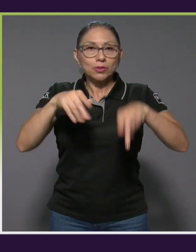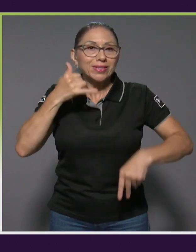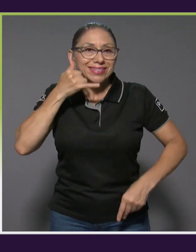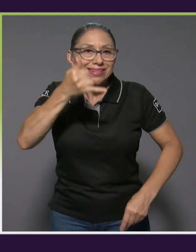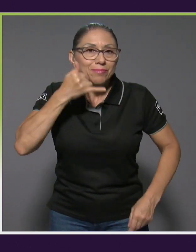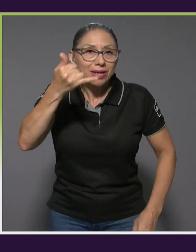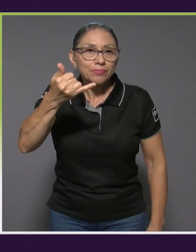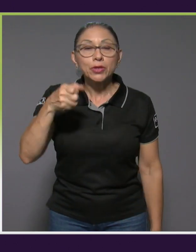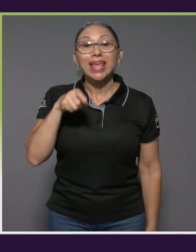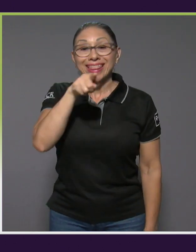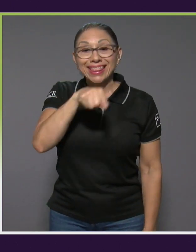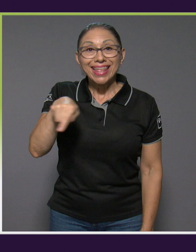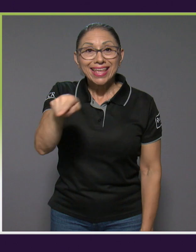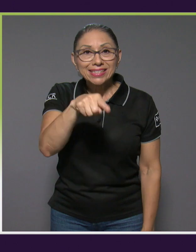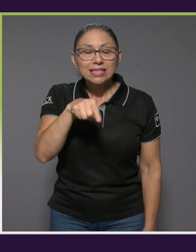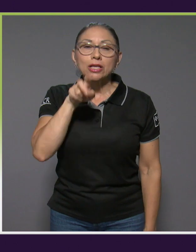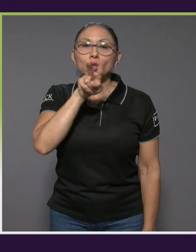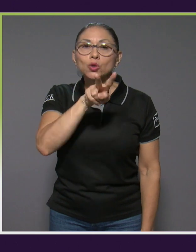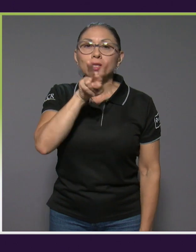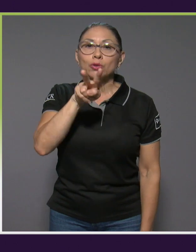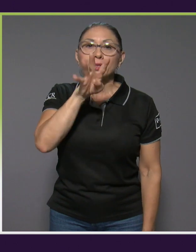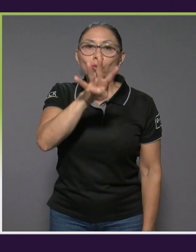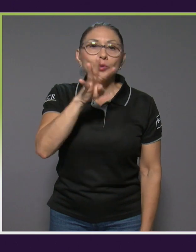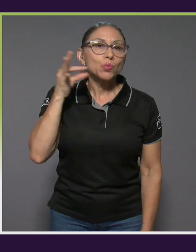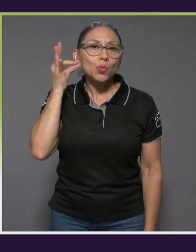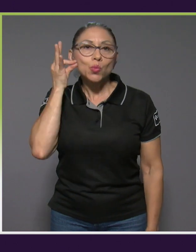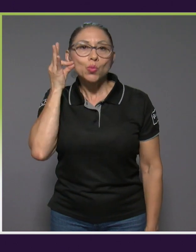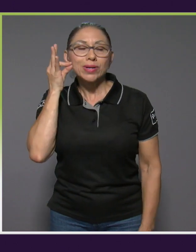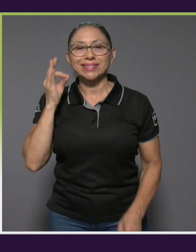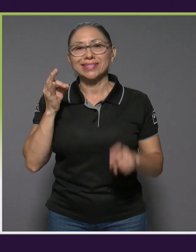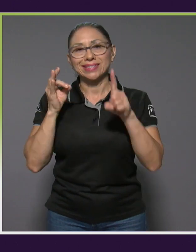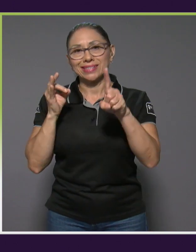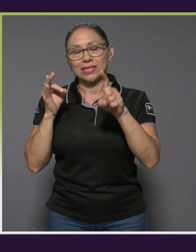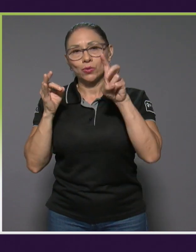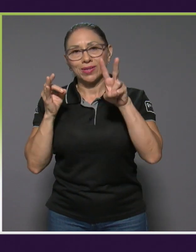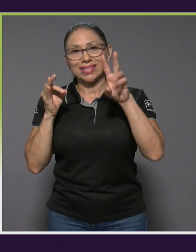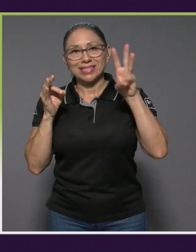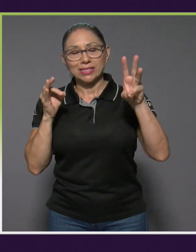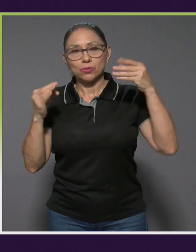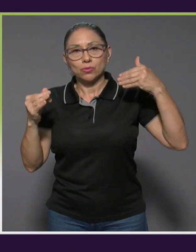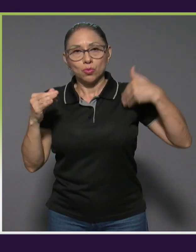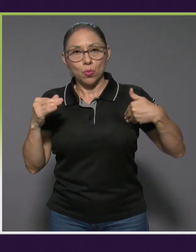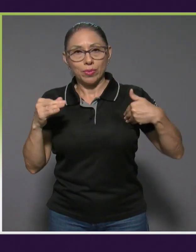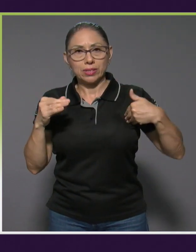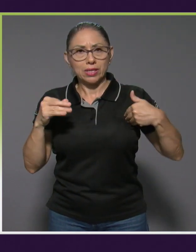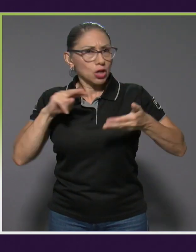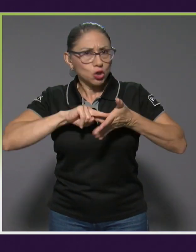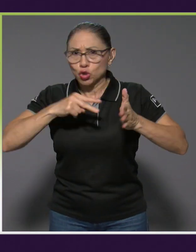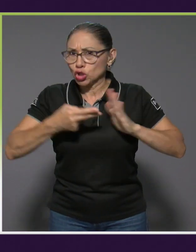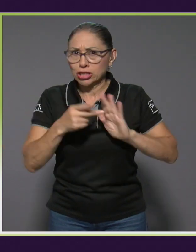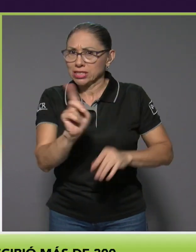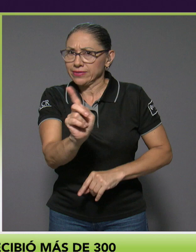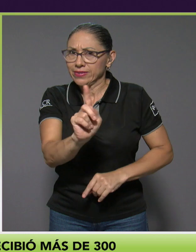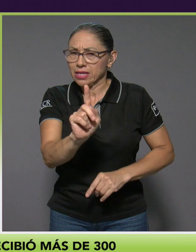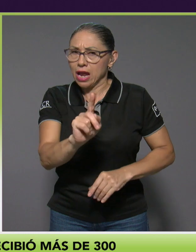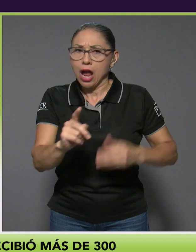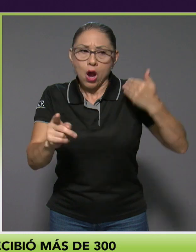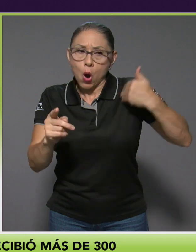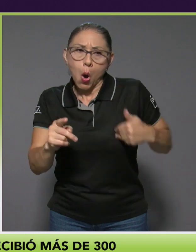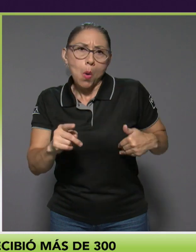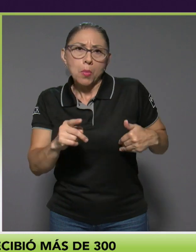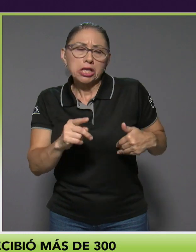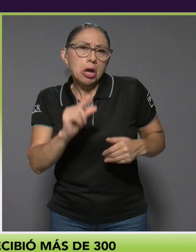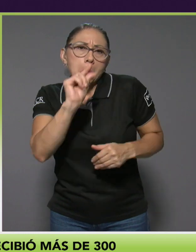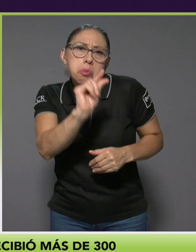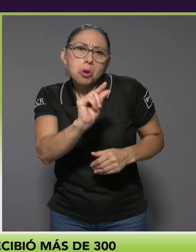224 fueron mujeres y 126 fueron hombres, pero no significa que los hombres sean menos